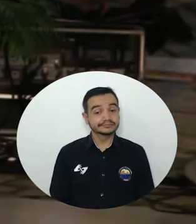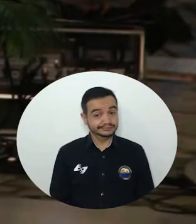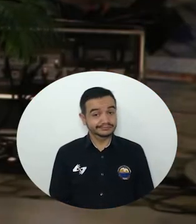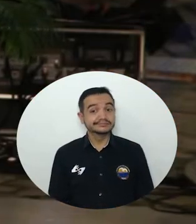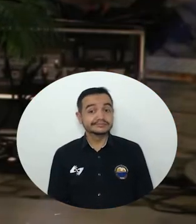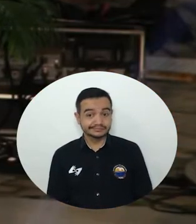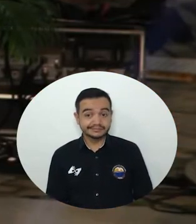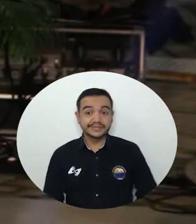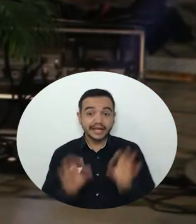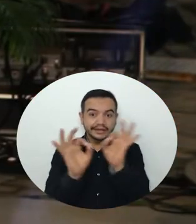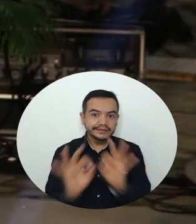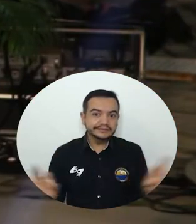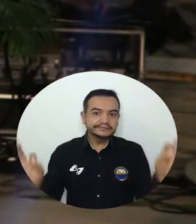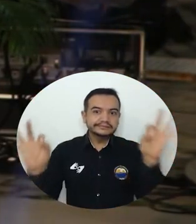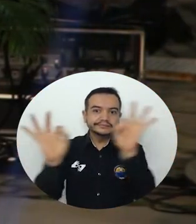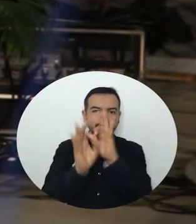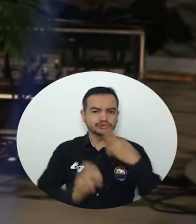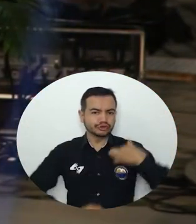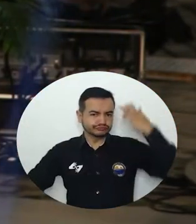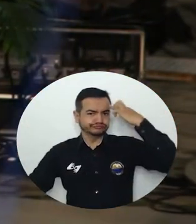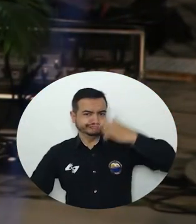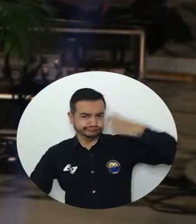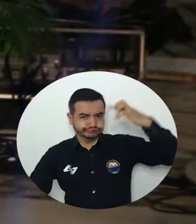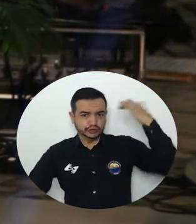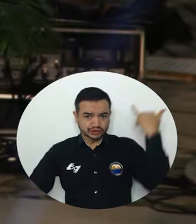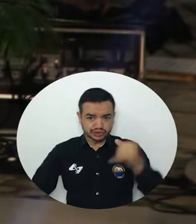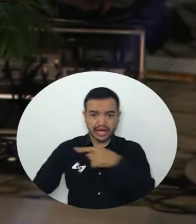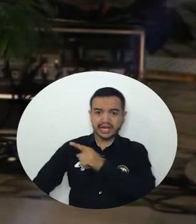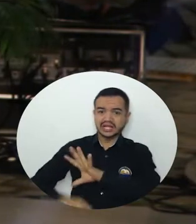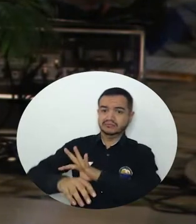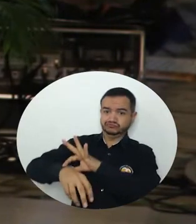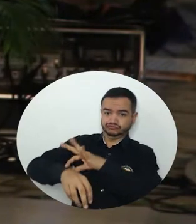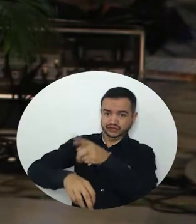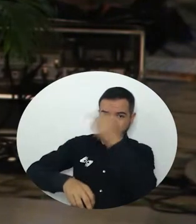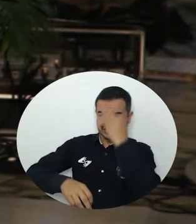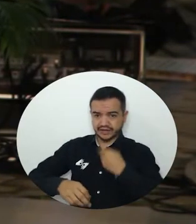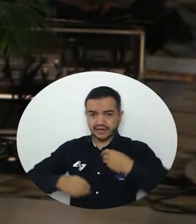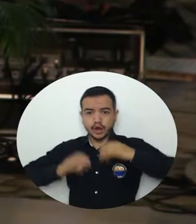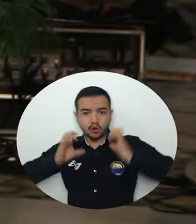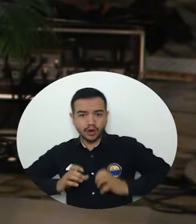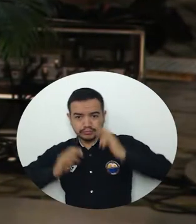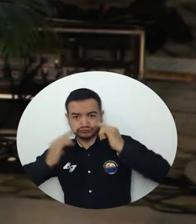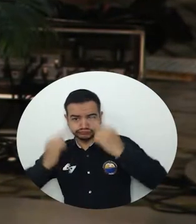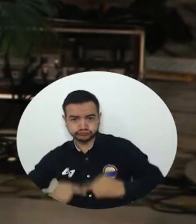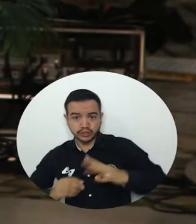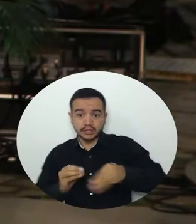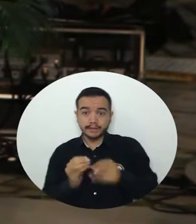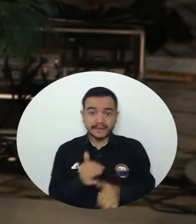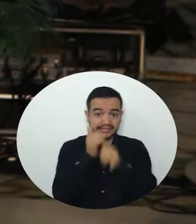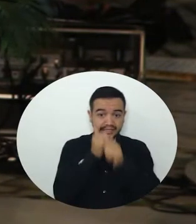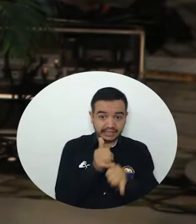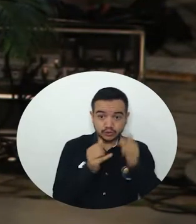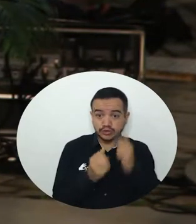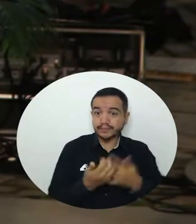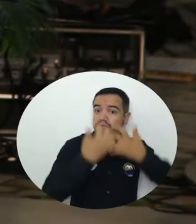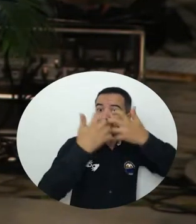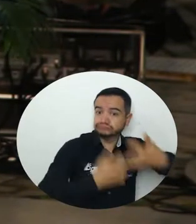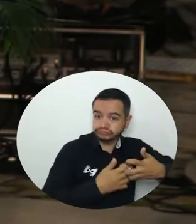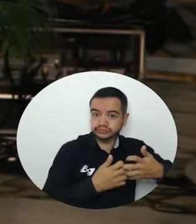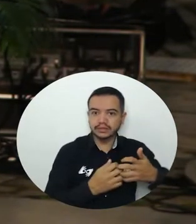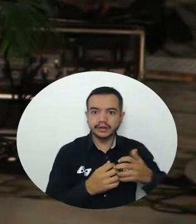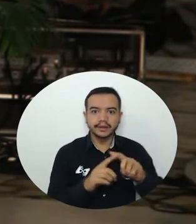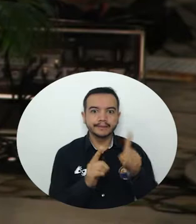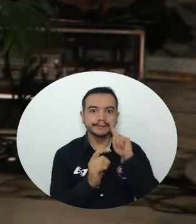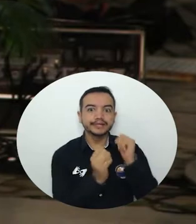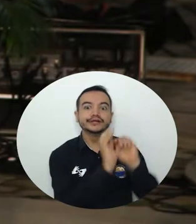Por supuesto que es muy importante ser buenos profesionales y que los médicos aprendan anatomía y los ingenieros aprendamos cálculo, pero también tenemos que aprender de